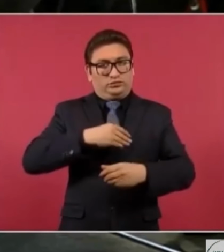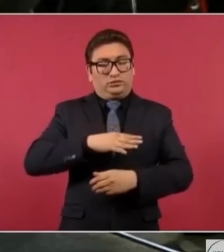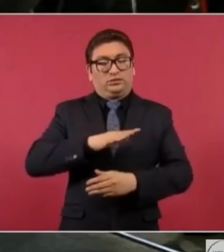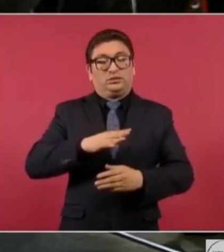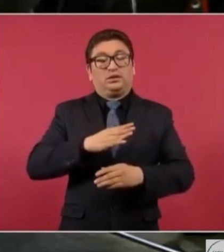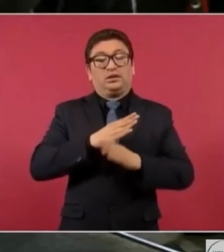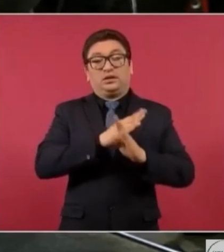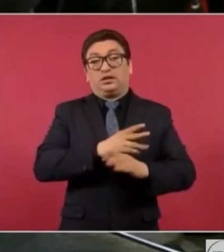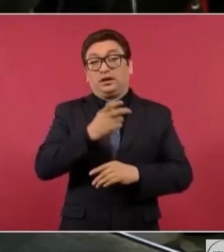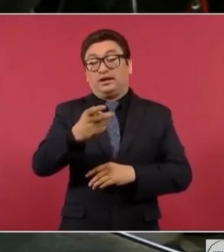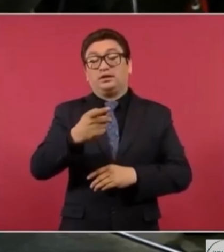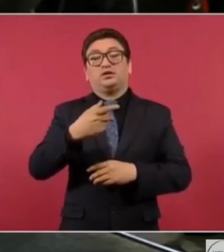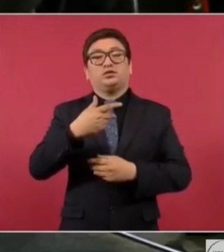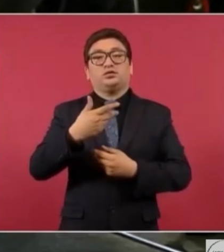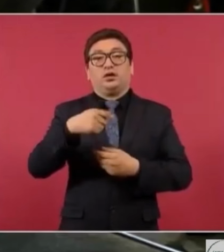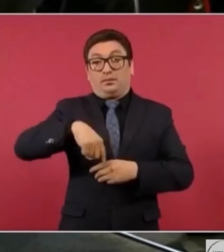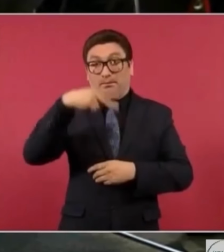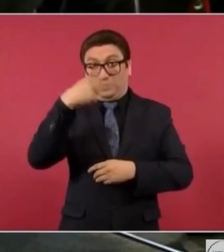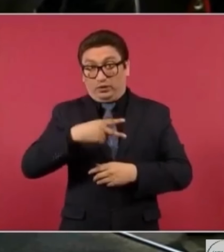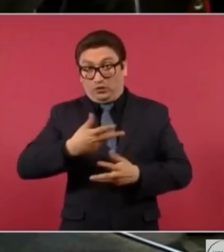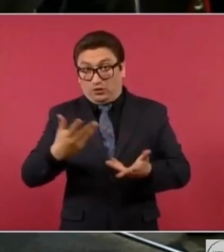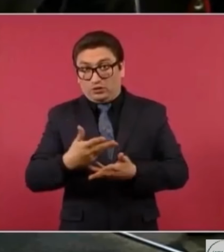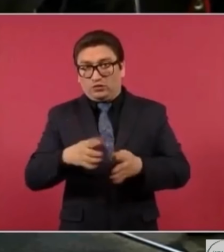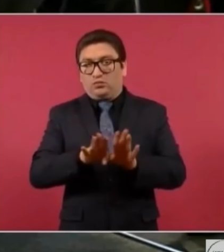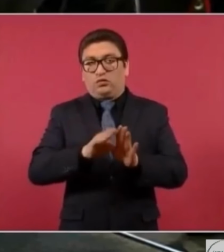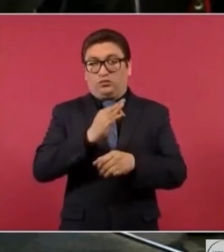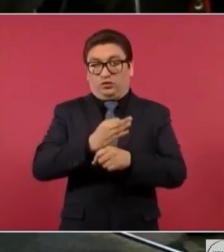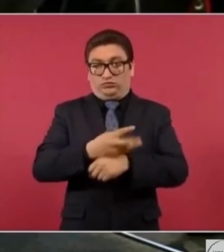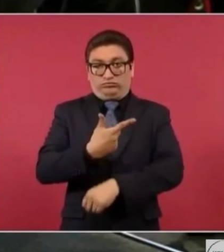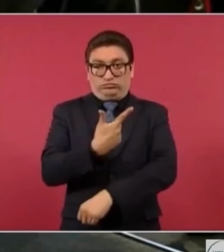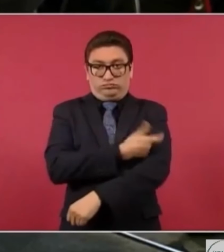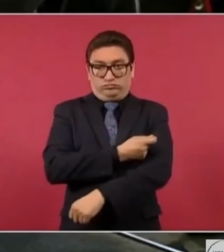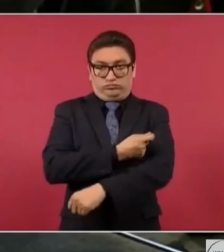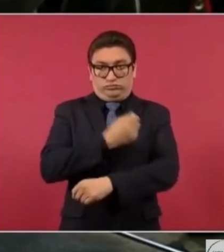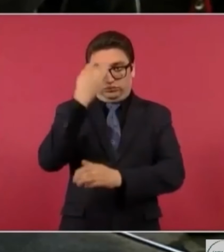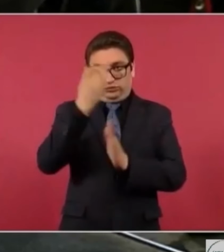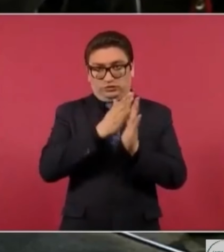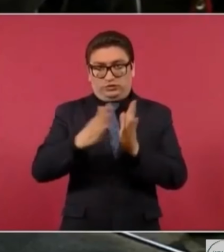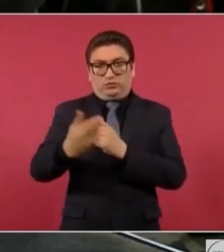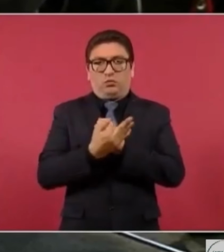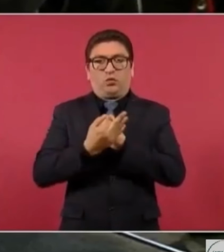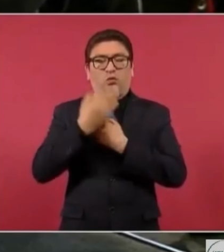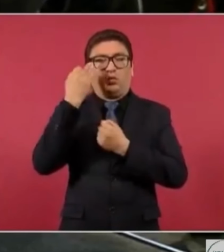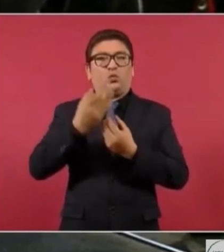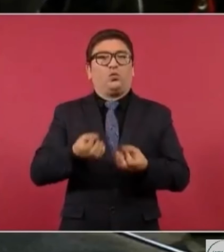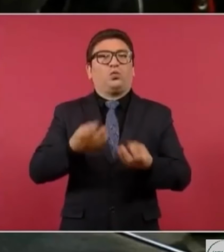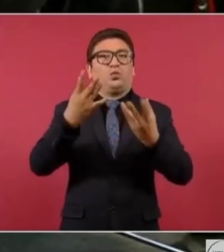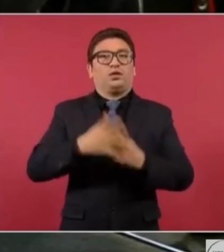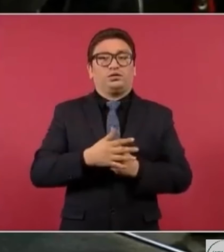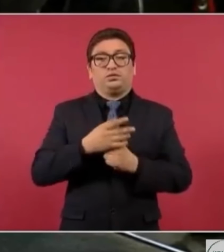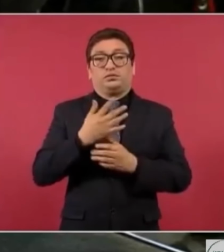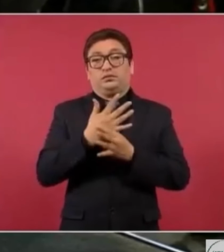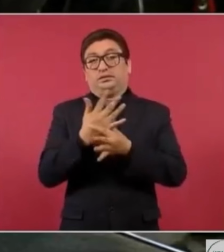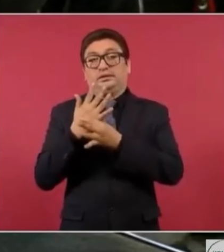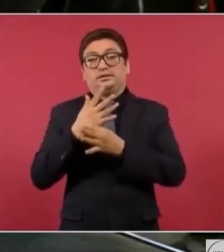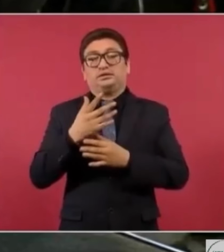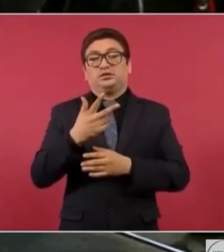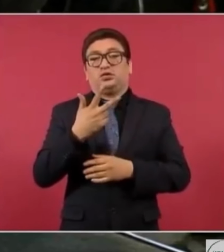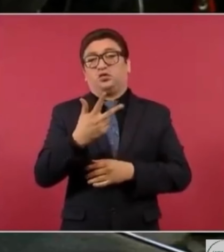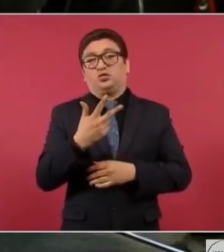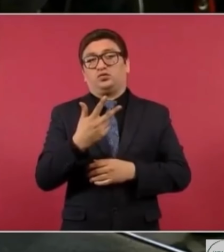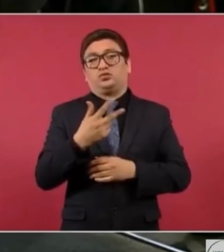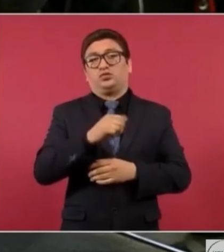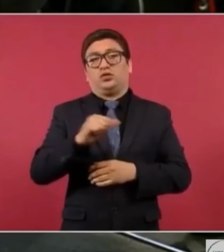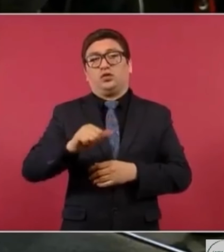hacer. ¿Cuánto dura la protección que tenemos ahora los mexicanos contra esta enfermedad? Porque se hablaba de 8 a 11